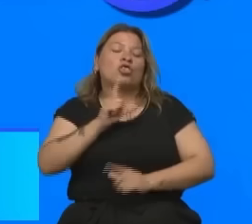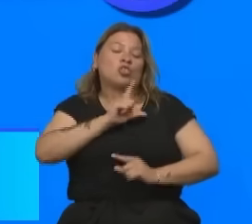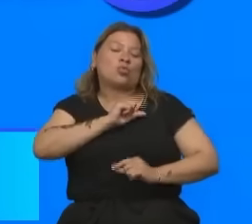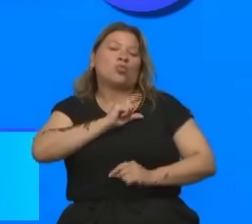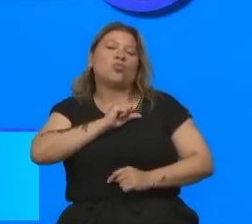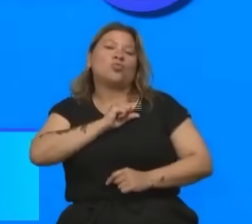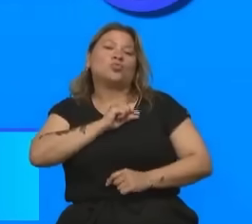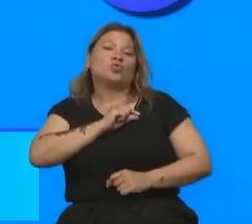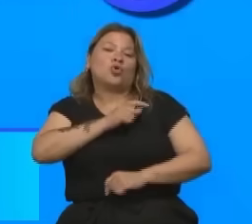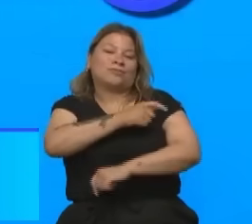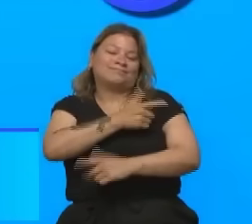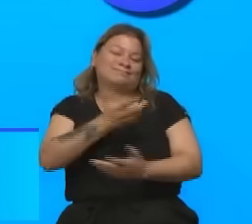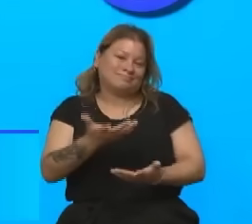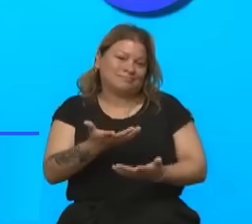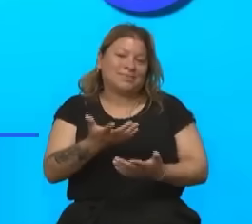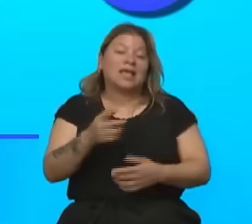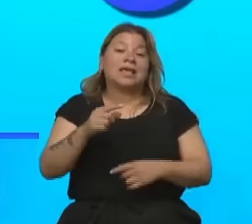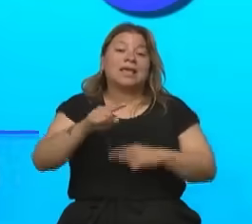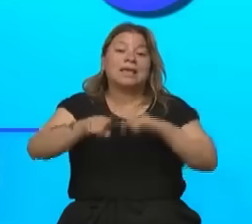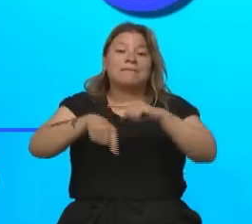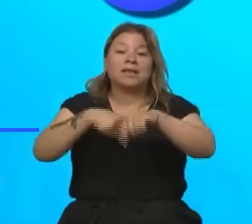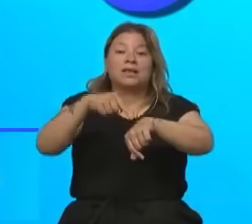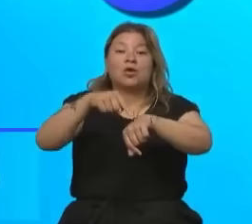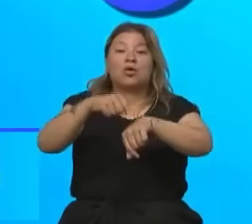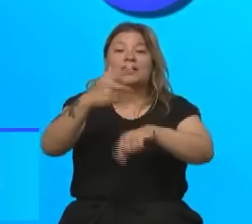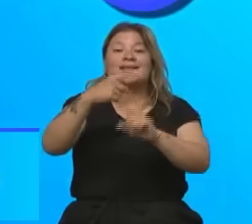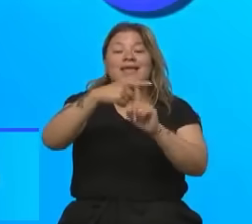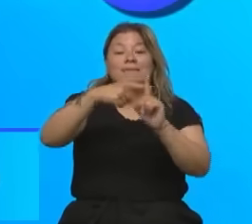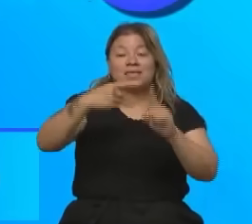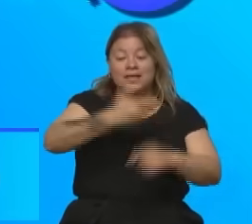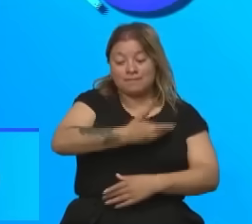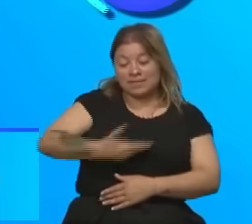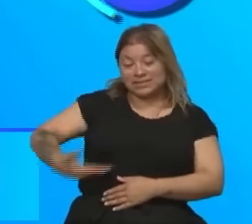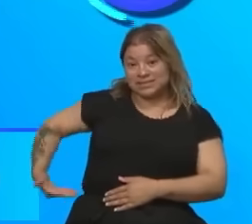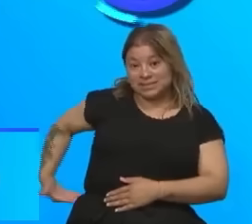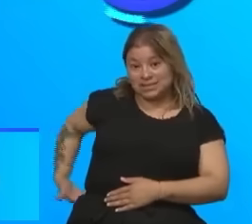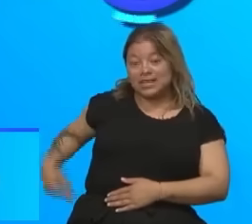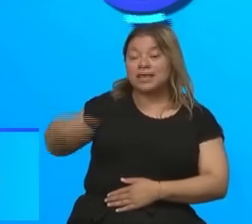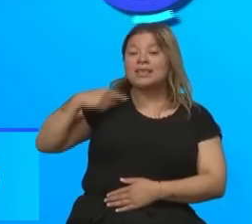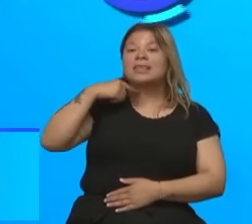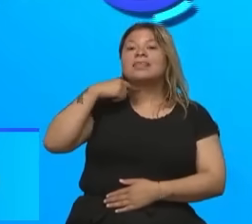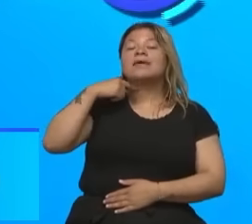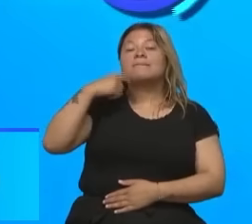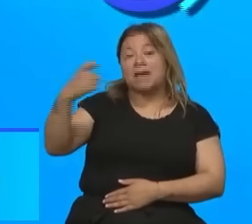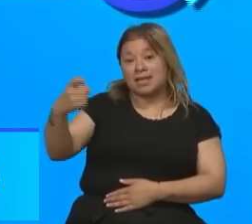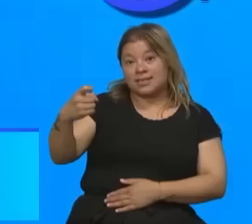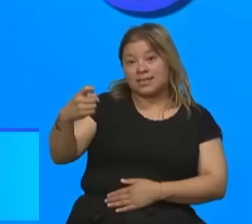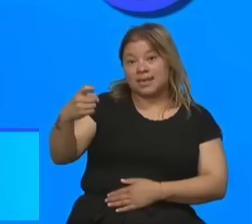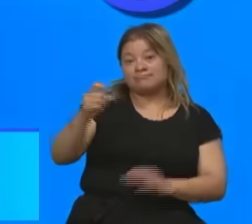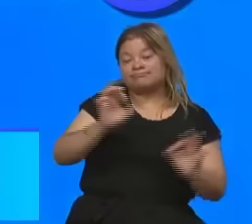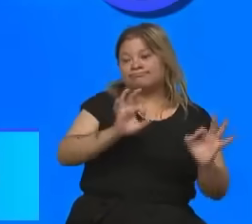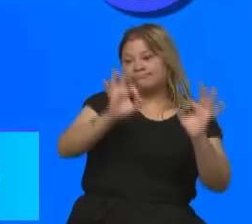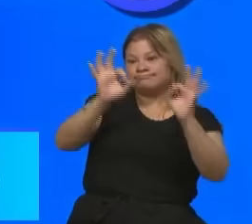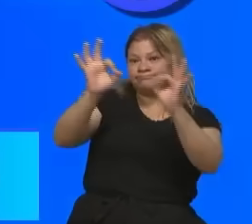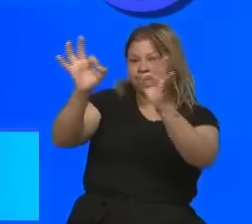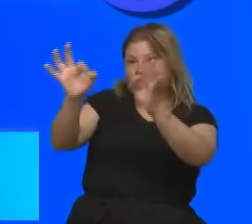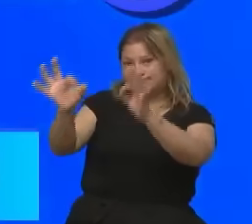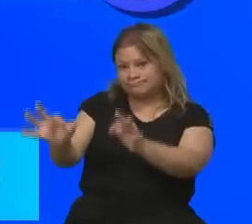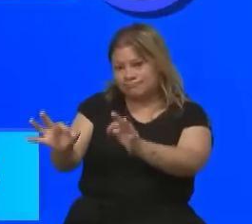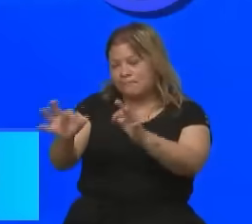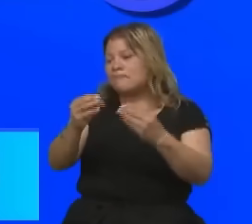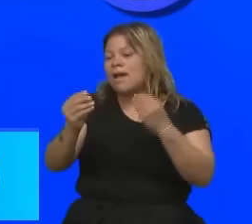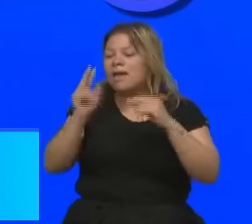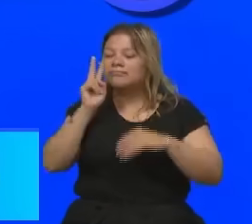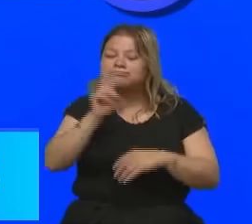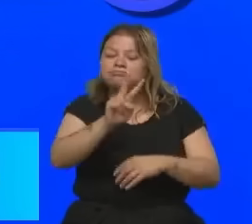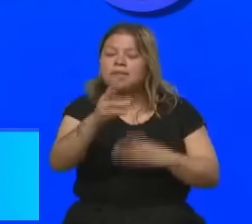aquí a las 10:30 a.m. el presidente de España, Pedro Sánchez, para seguir avanzando en la ayuda que promete que será de España y también de la Unión Europea. Hoy estuvo